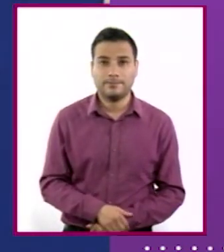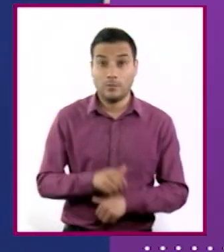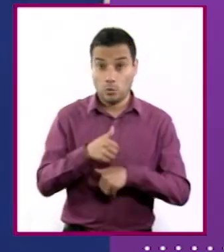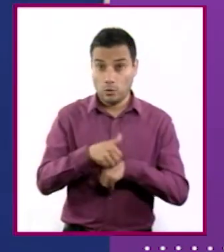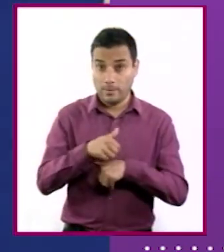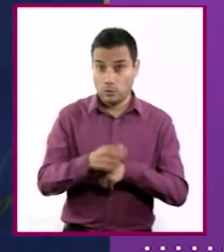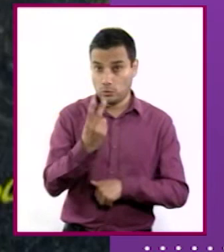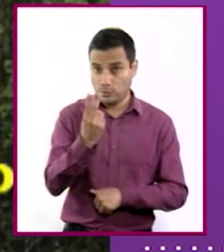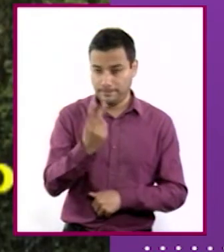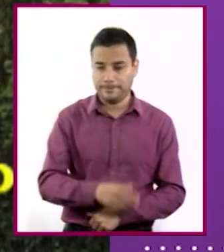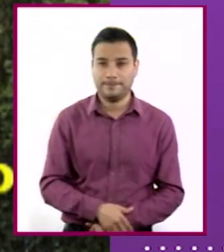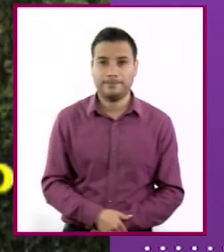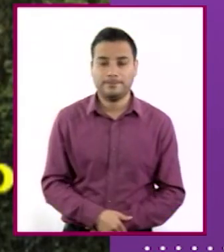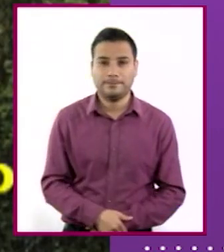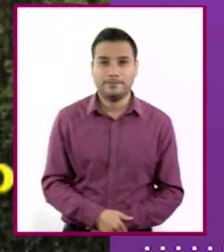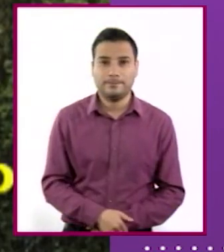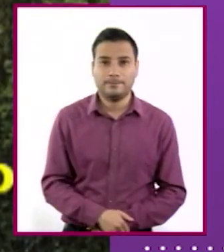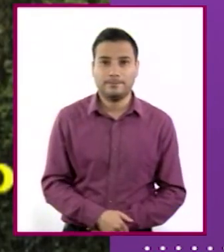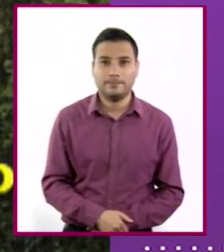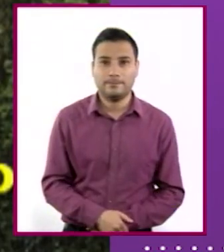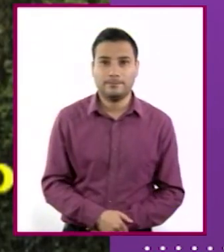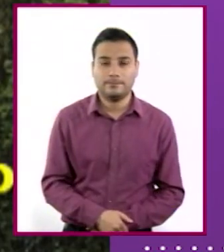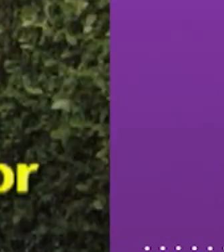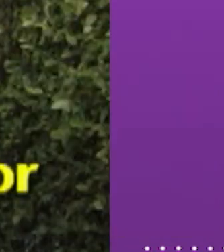Number 2.